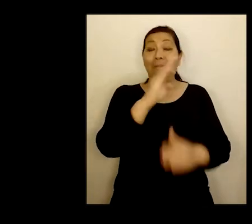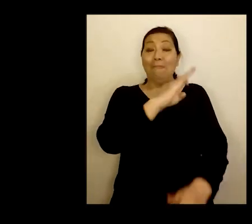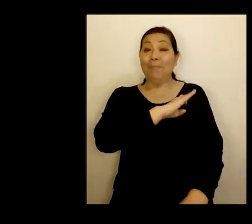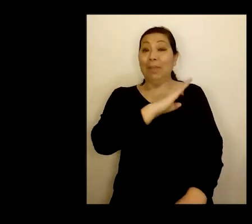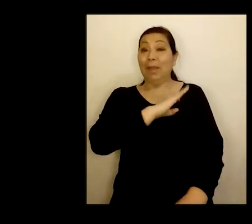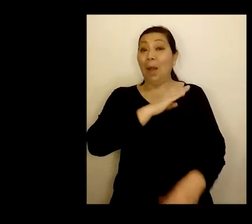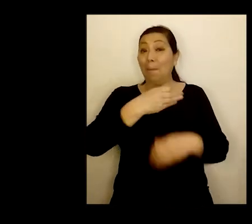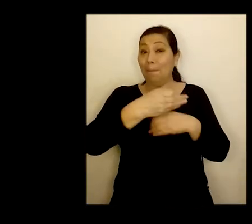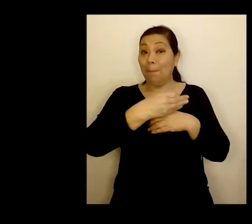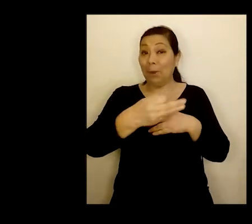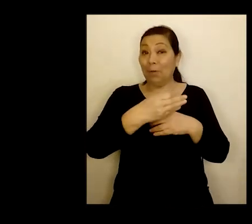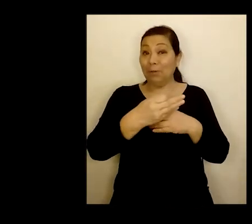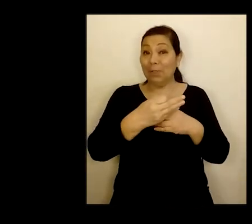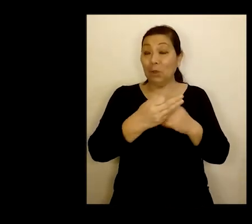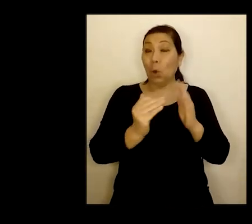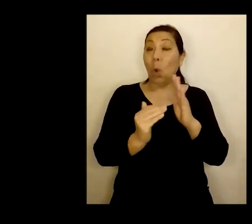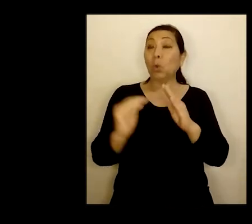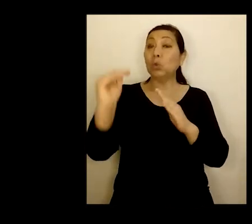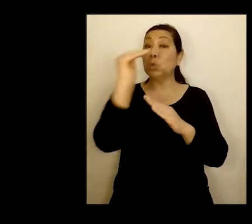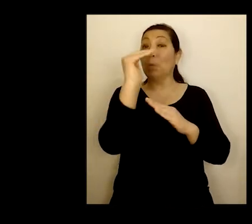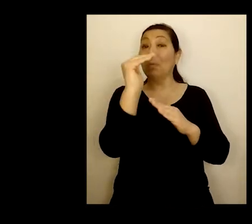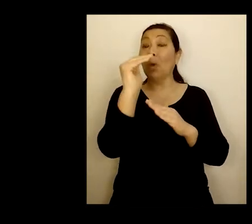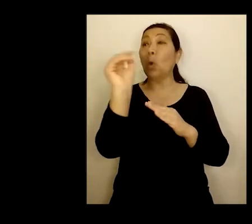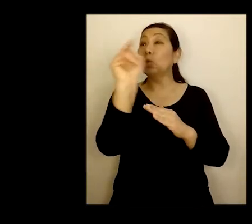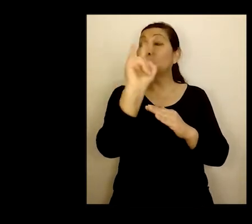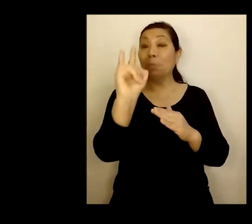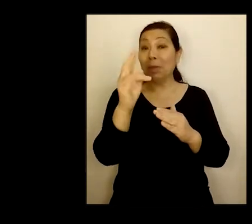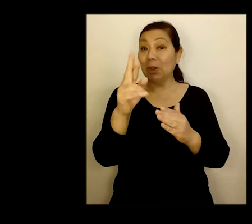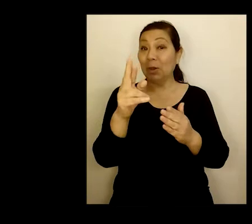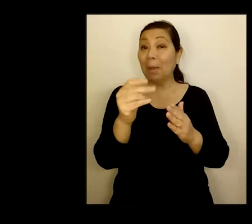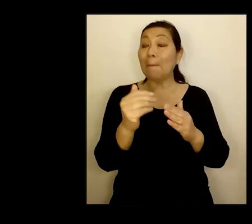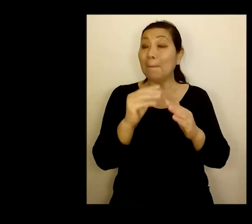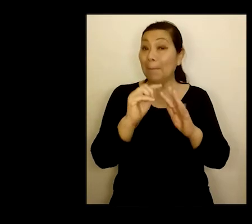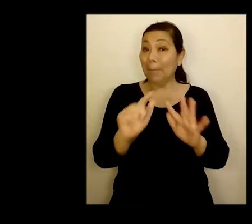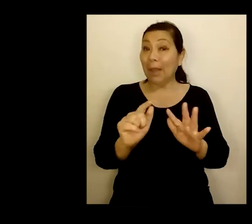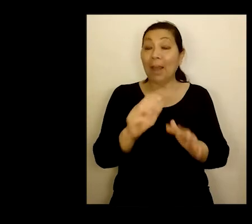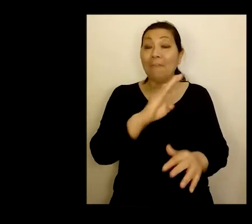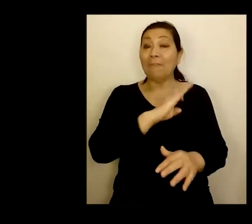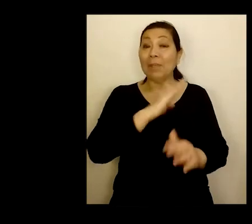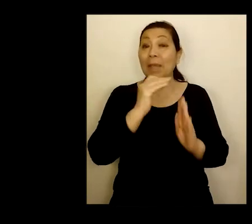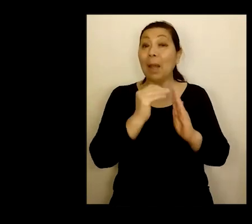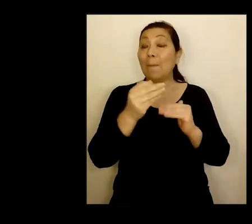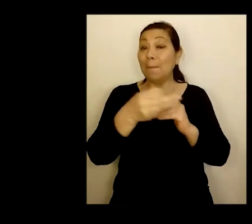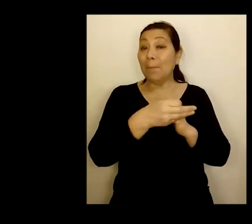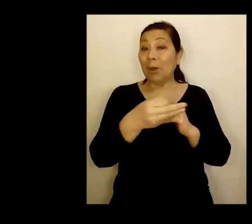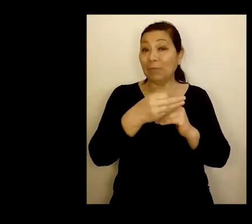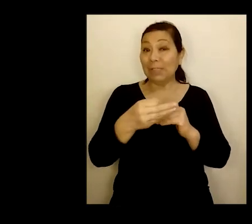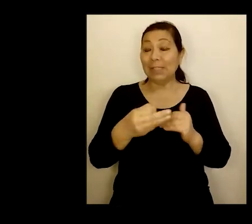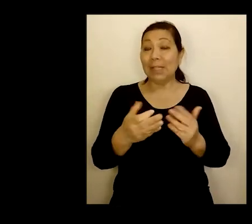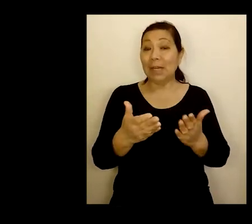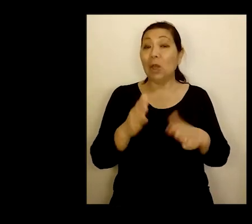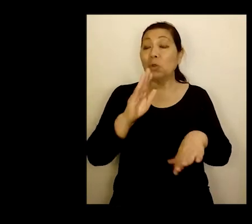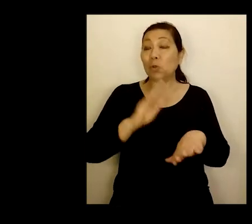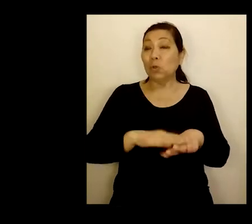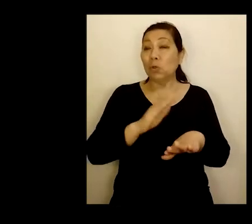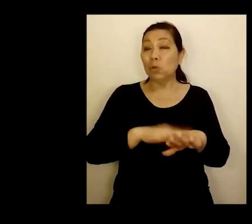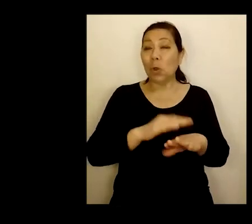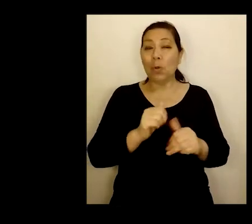fiscal provincial sobre el fiscal superior? No solo eso, ¿prevalece el fiscal provincial